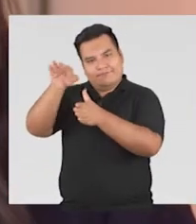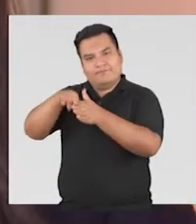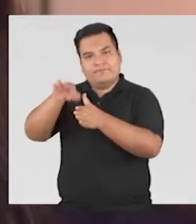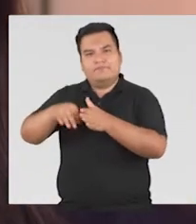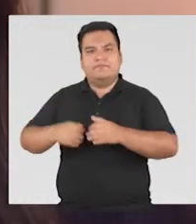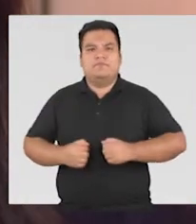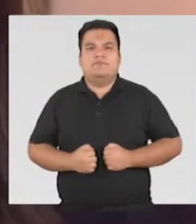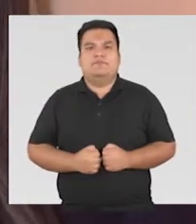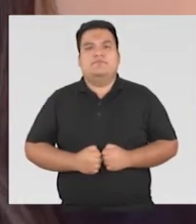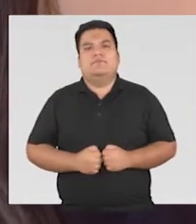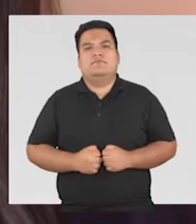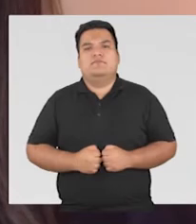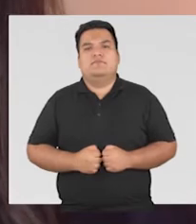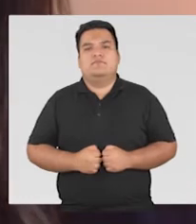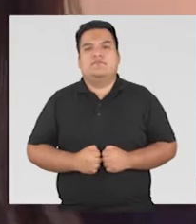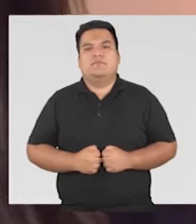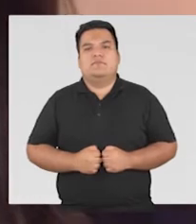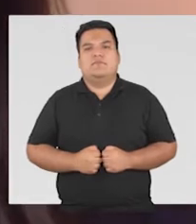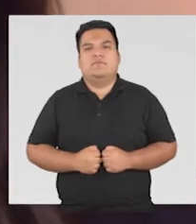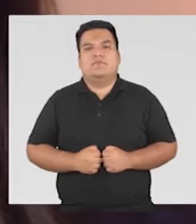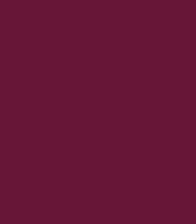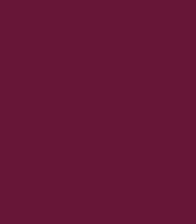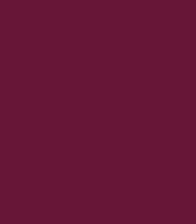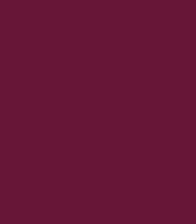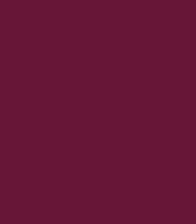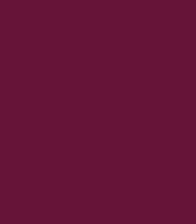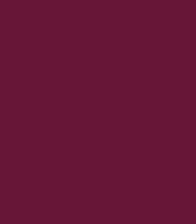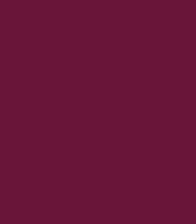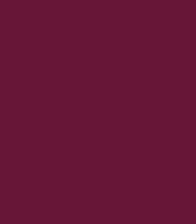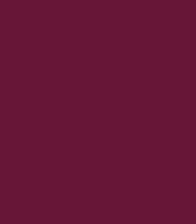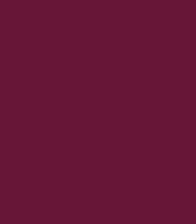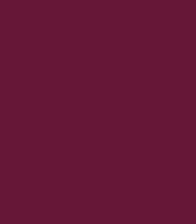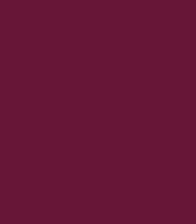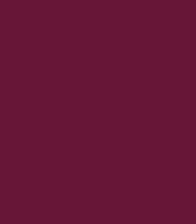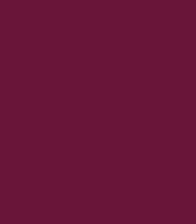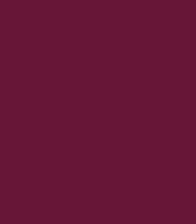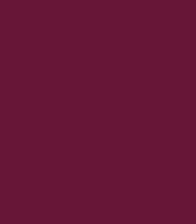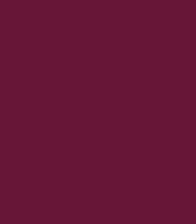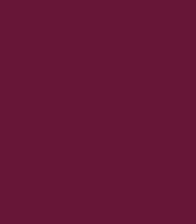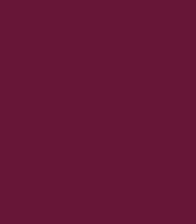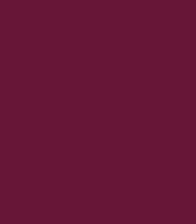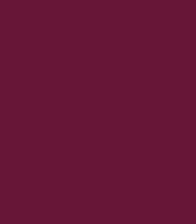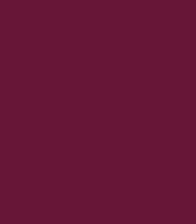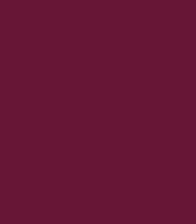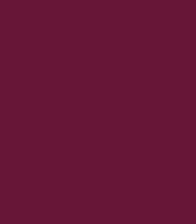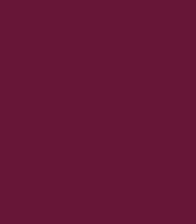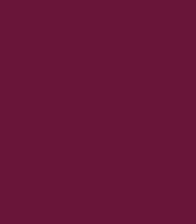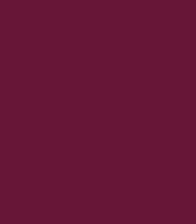junio, participa, cuídate y vota. Elecciones Oaxaca 2021.